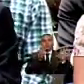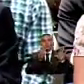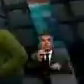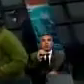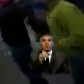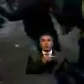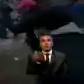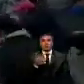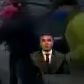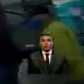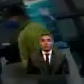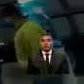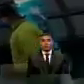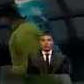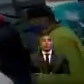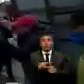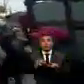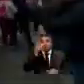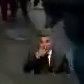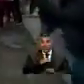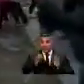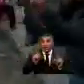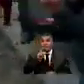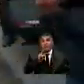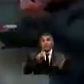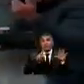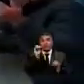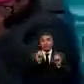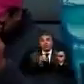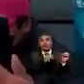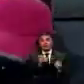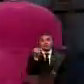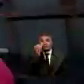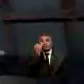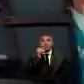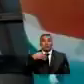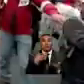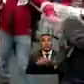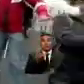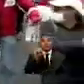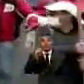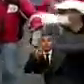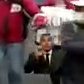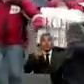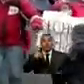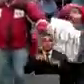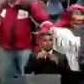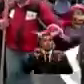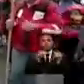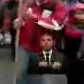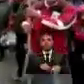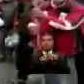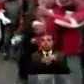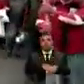$1.90. Pese a esta decisión, el 26 de octubre las organizaciones indígenas que agrupa la CONAIE iniciaron una jornada de